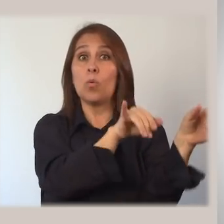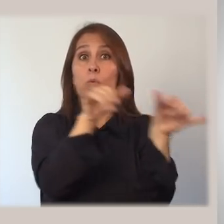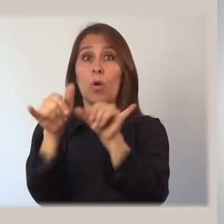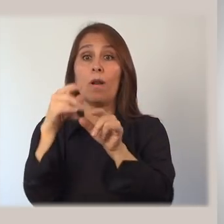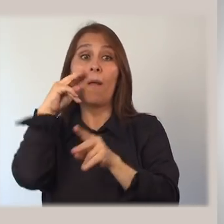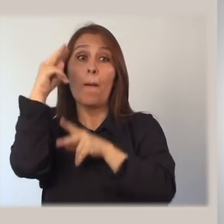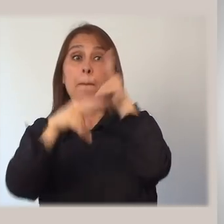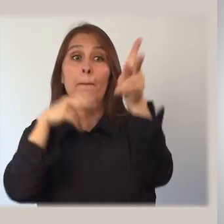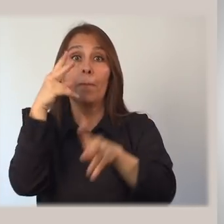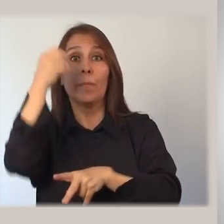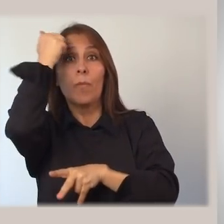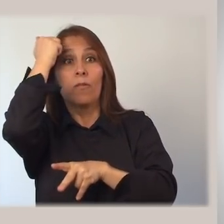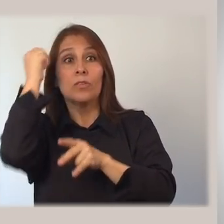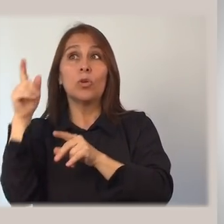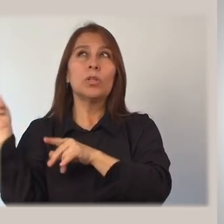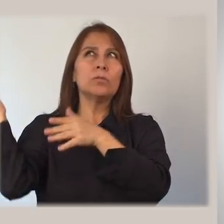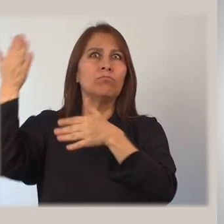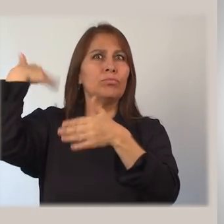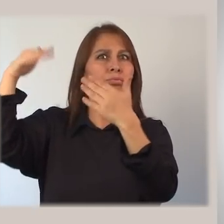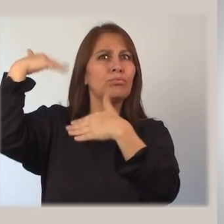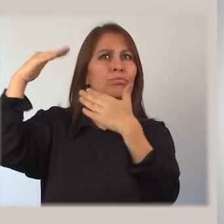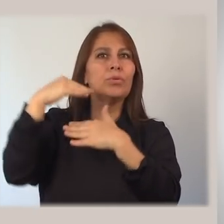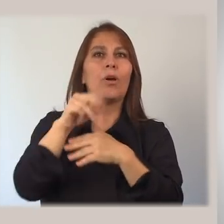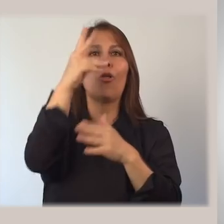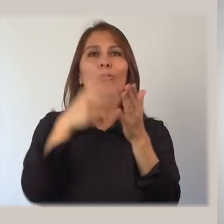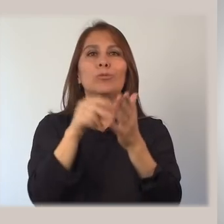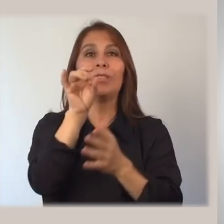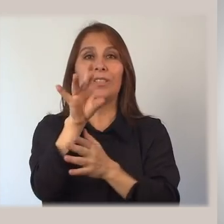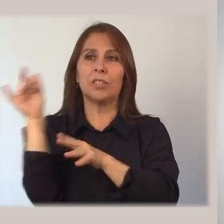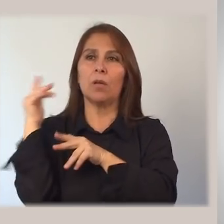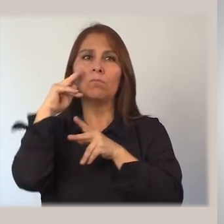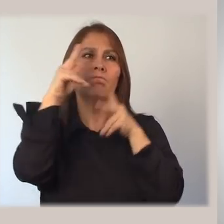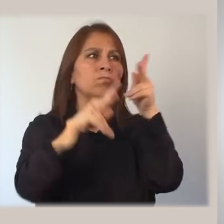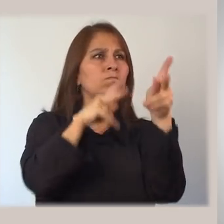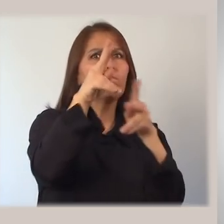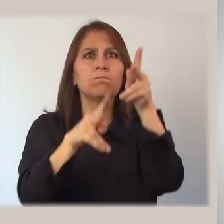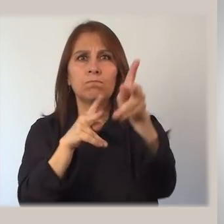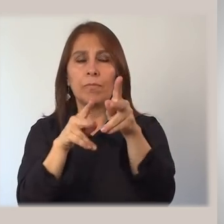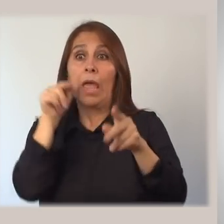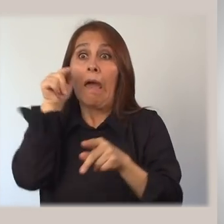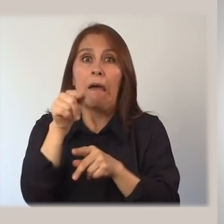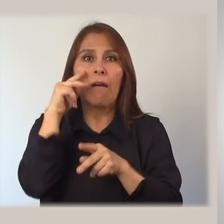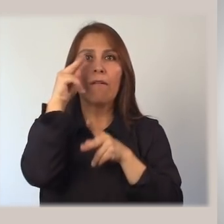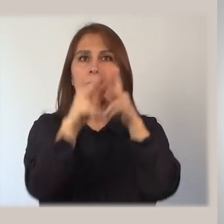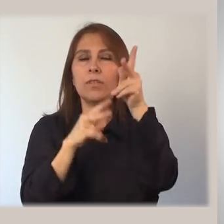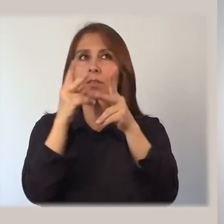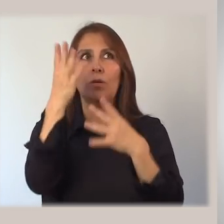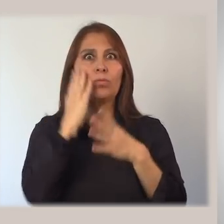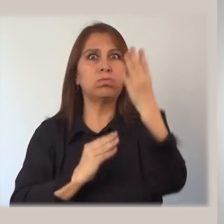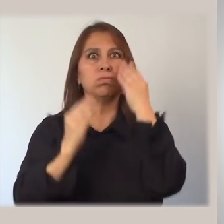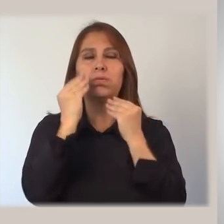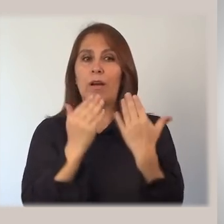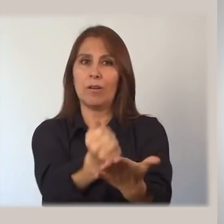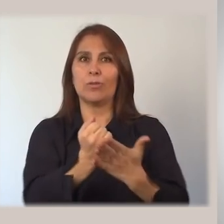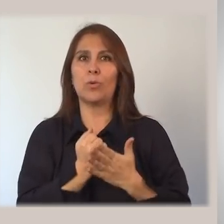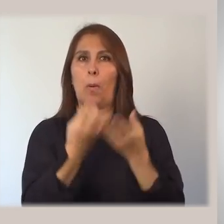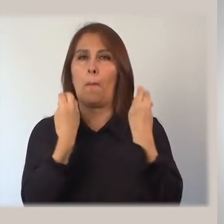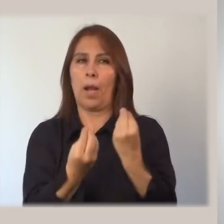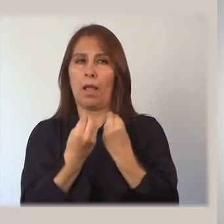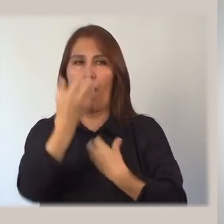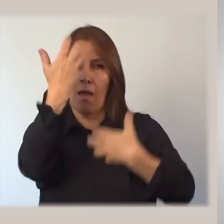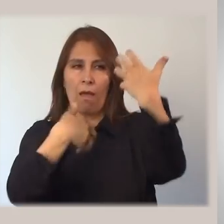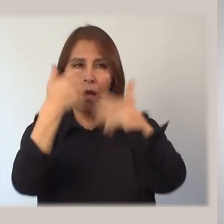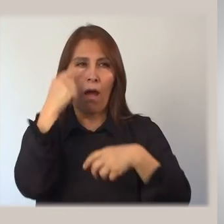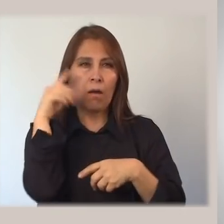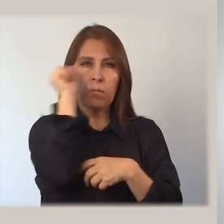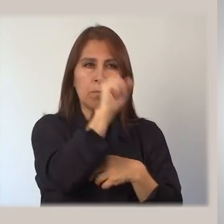en la visita de los pares evaluadores realizada en el año 2015. Dicha visita fue una experiencia que posibilitó a los